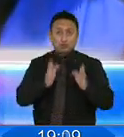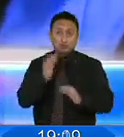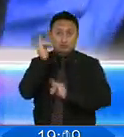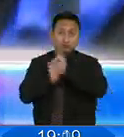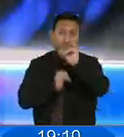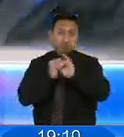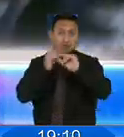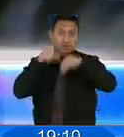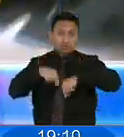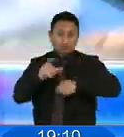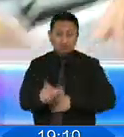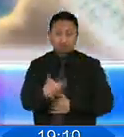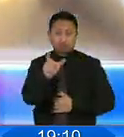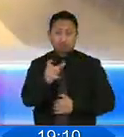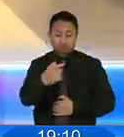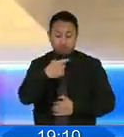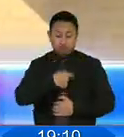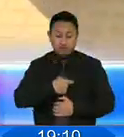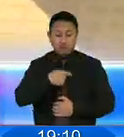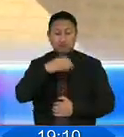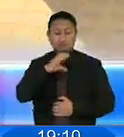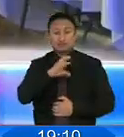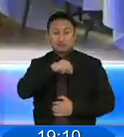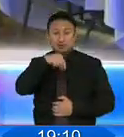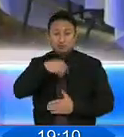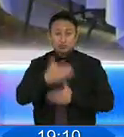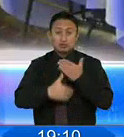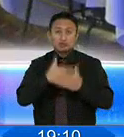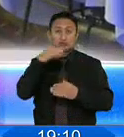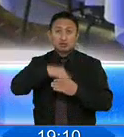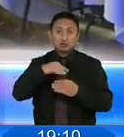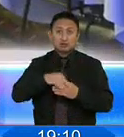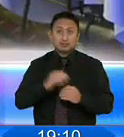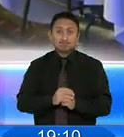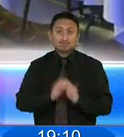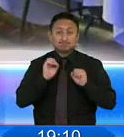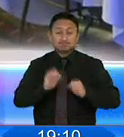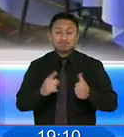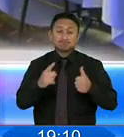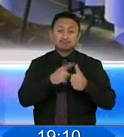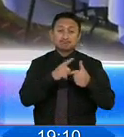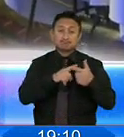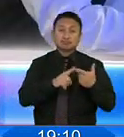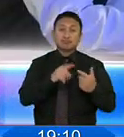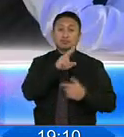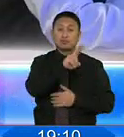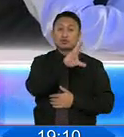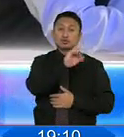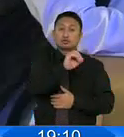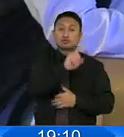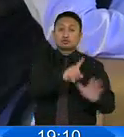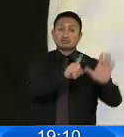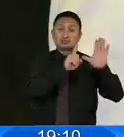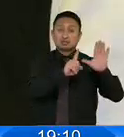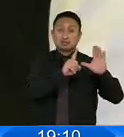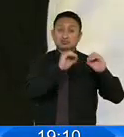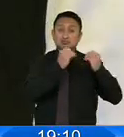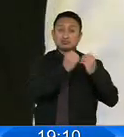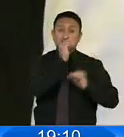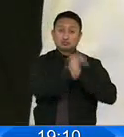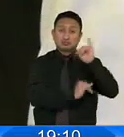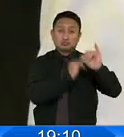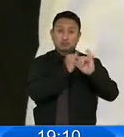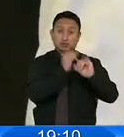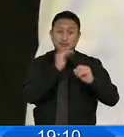estarán acreditados por el CNE para el presente proceso electoral, entre los cuales estarían 206 delegados de organismos internacionales como la